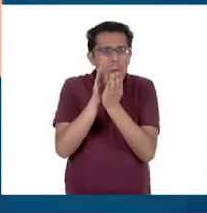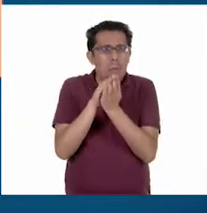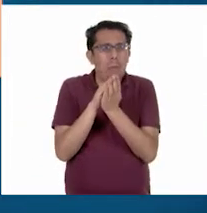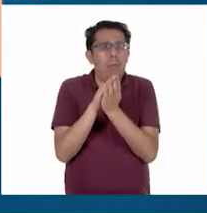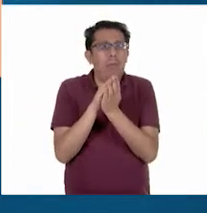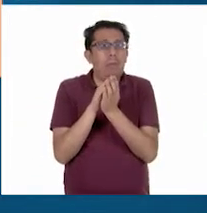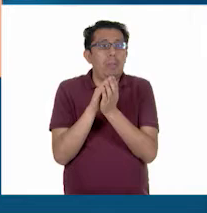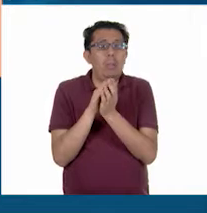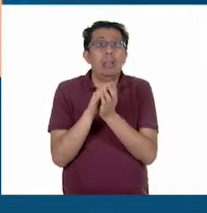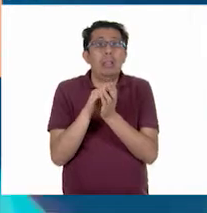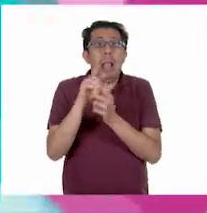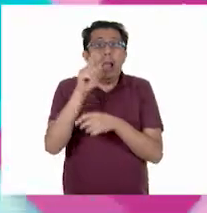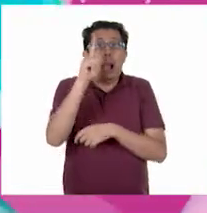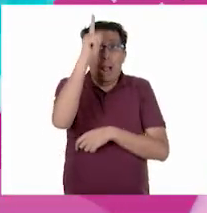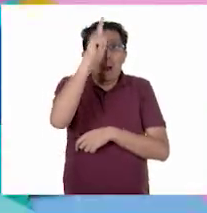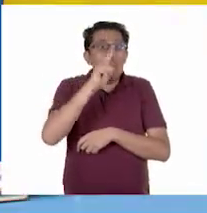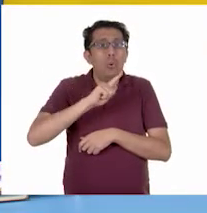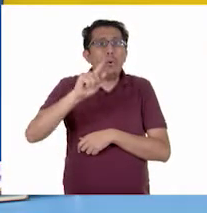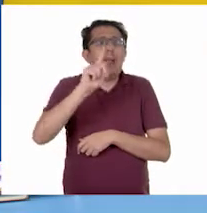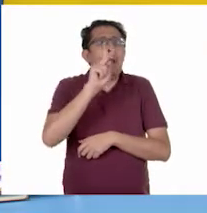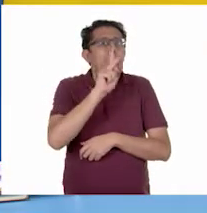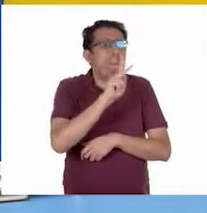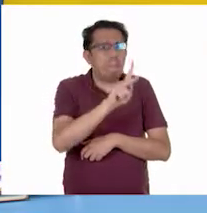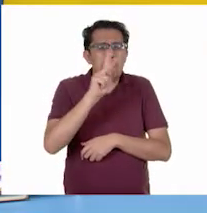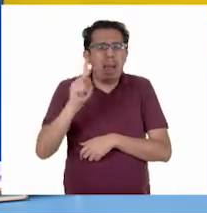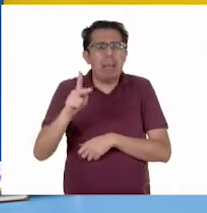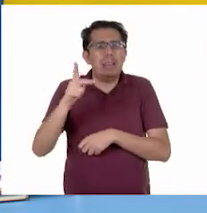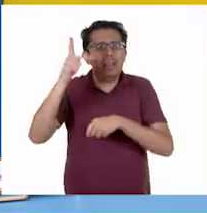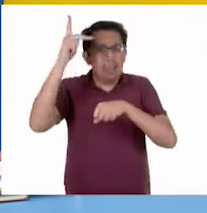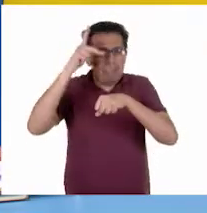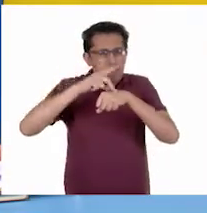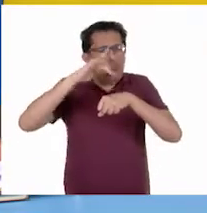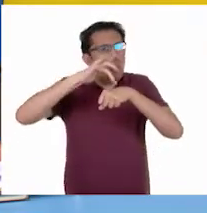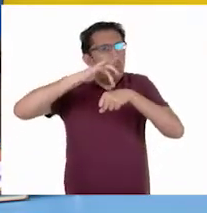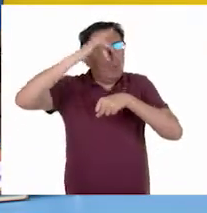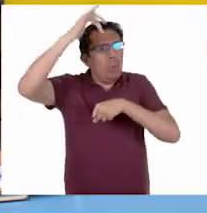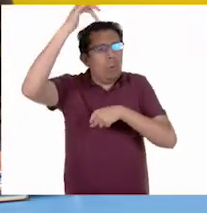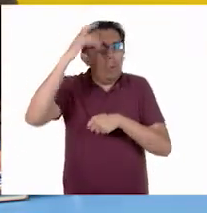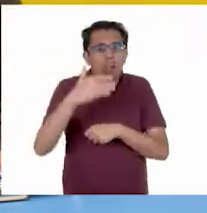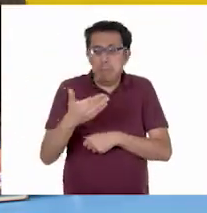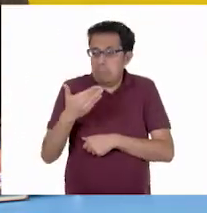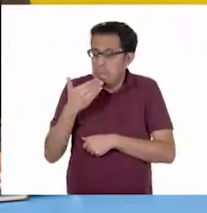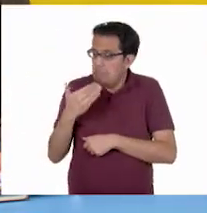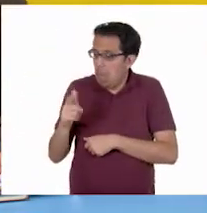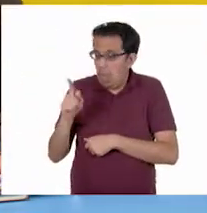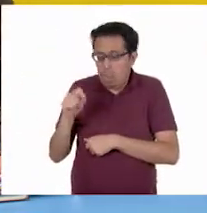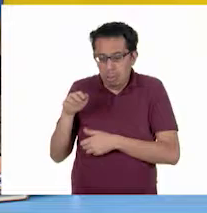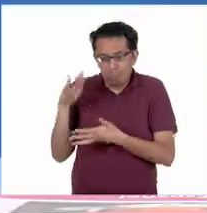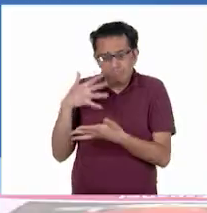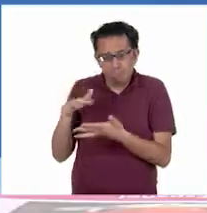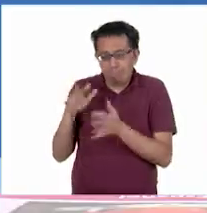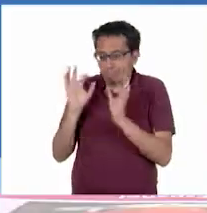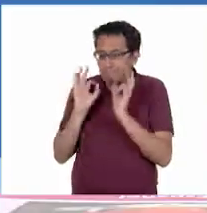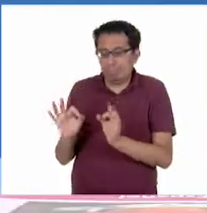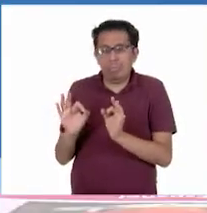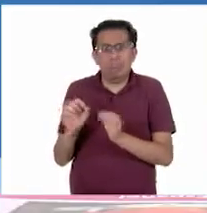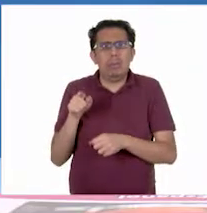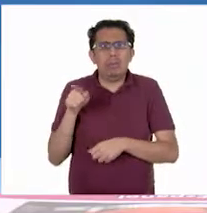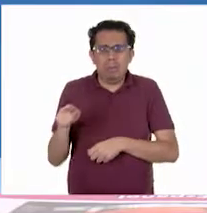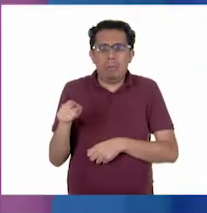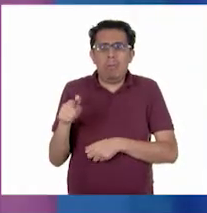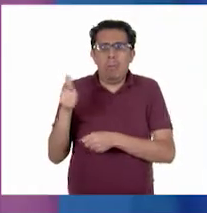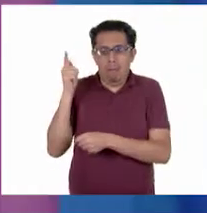es una perla. Muy buena lectura, Ton. Muy bien. Sí. Gracias, profe. Se nota que has